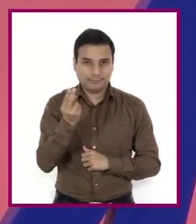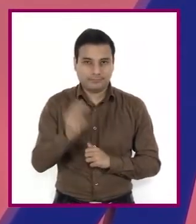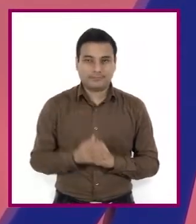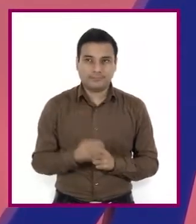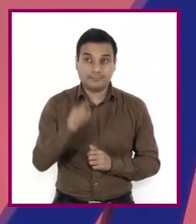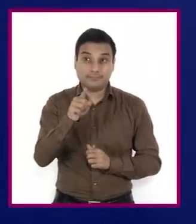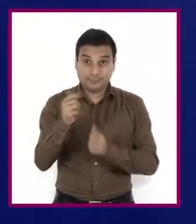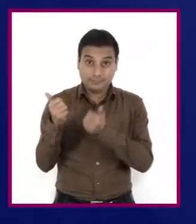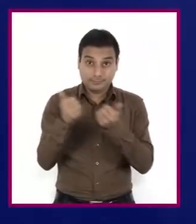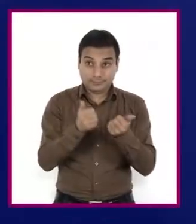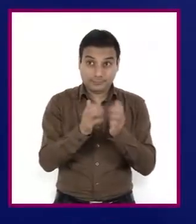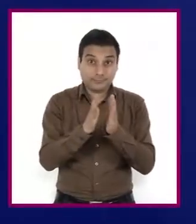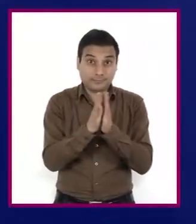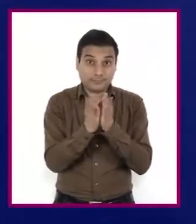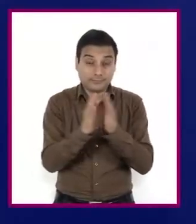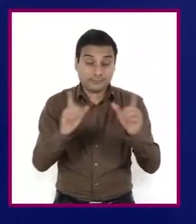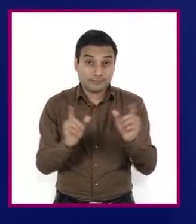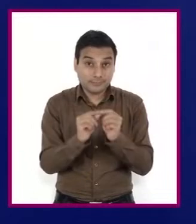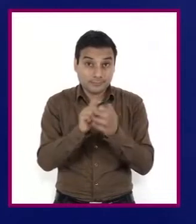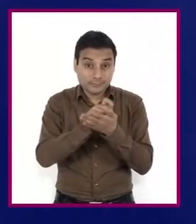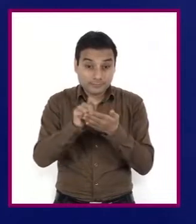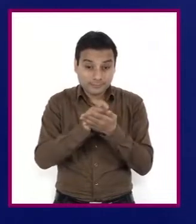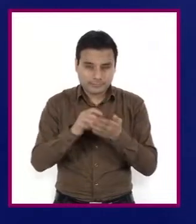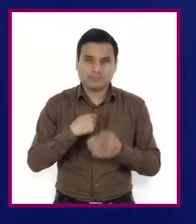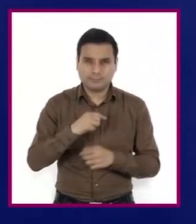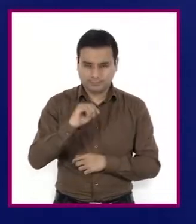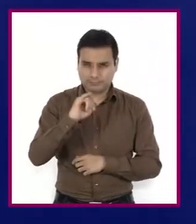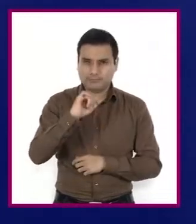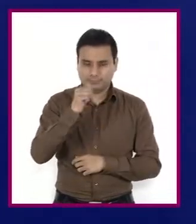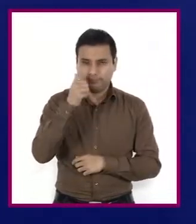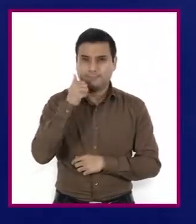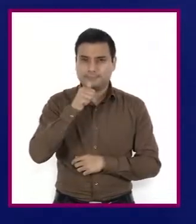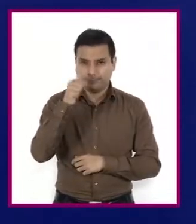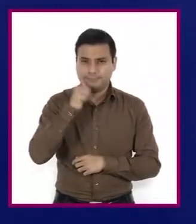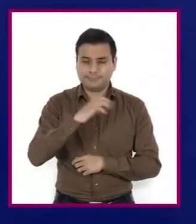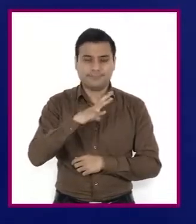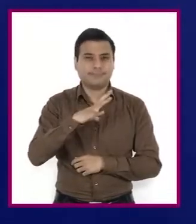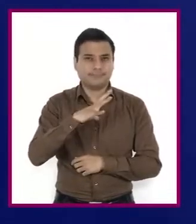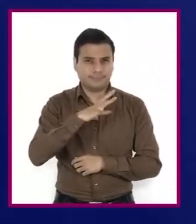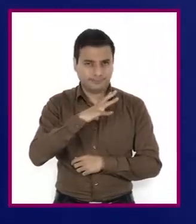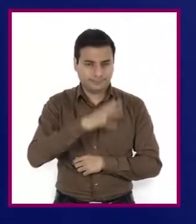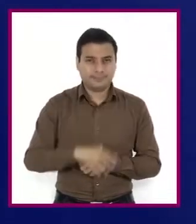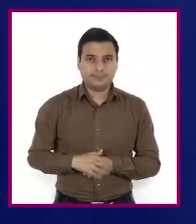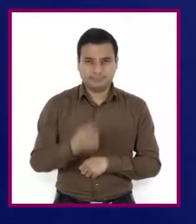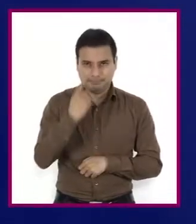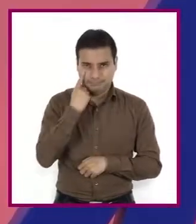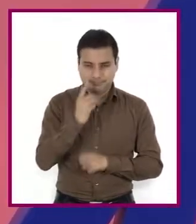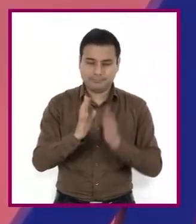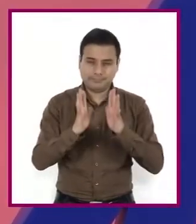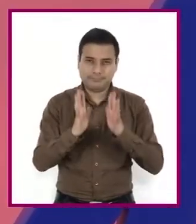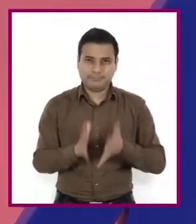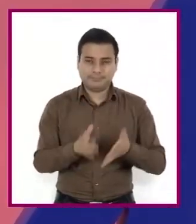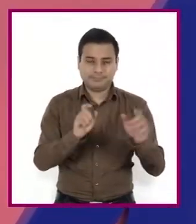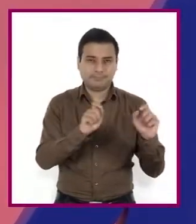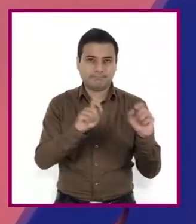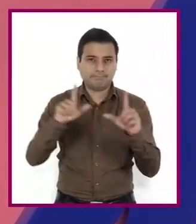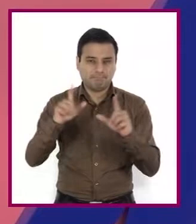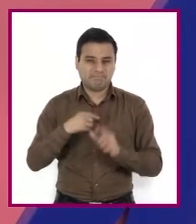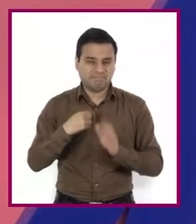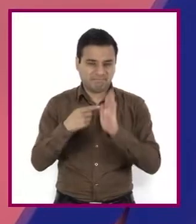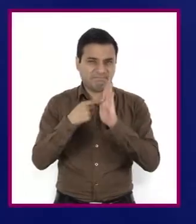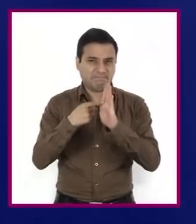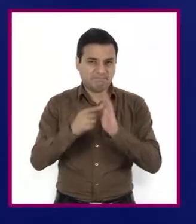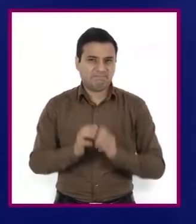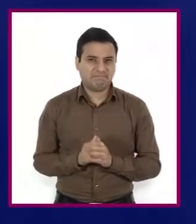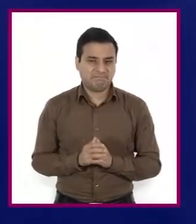que podamos ver? Claro, siempre vengo preparado, por eso hasta lo puse en unas diapositivas, y comenzaré por presentar el